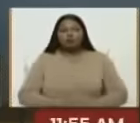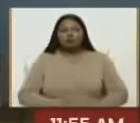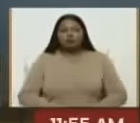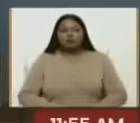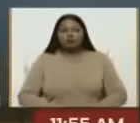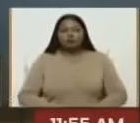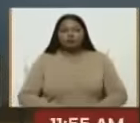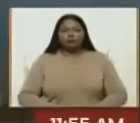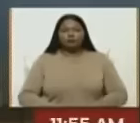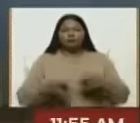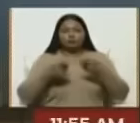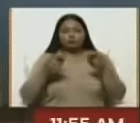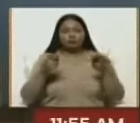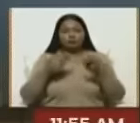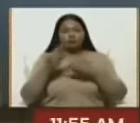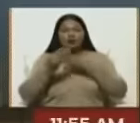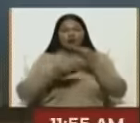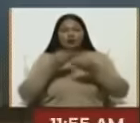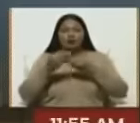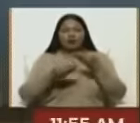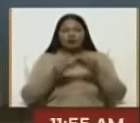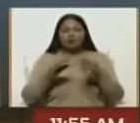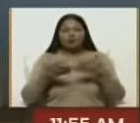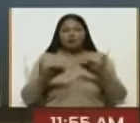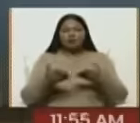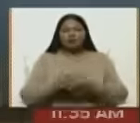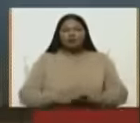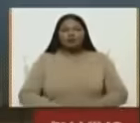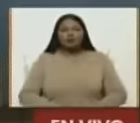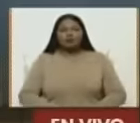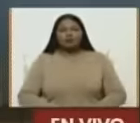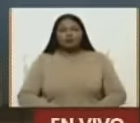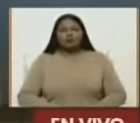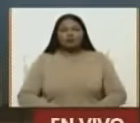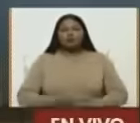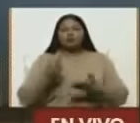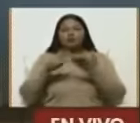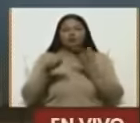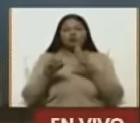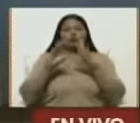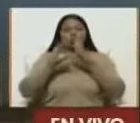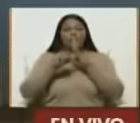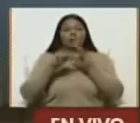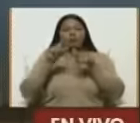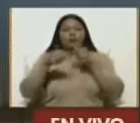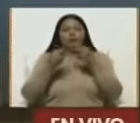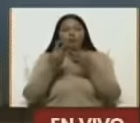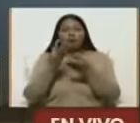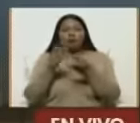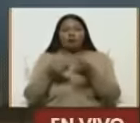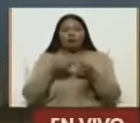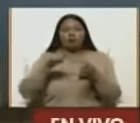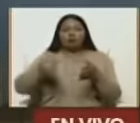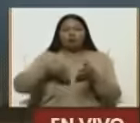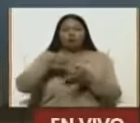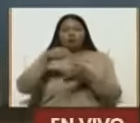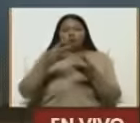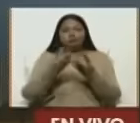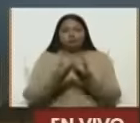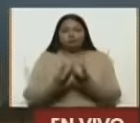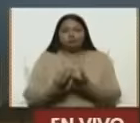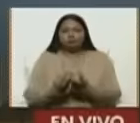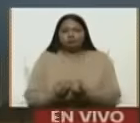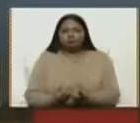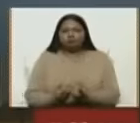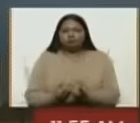Estos lingotes han sido elaborados con material robado y luego fundido. Explíquenme ustedes